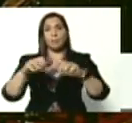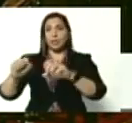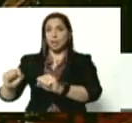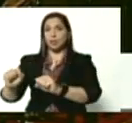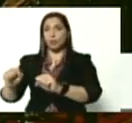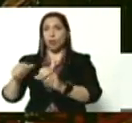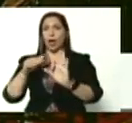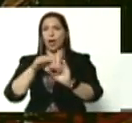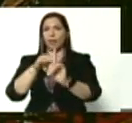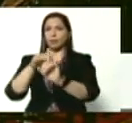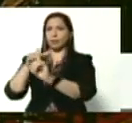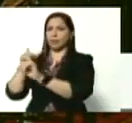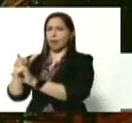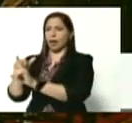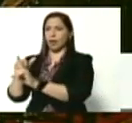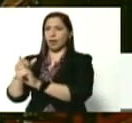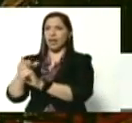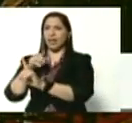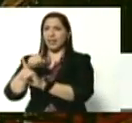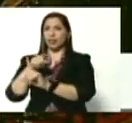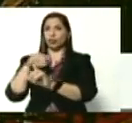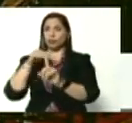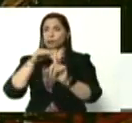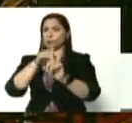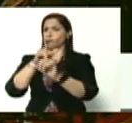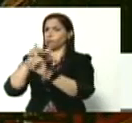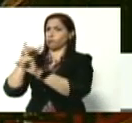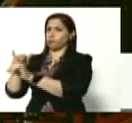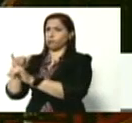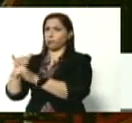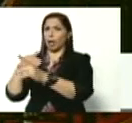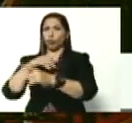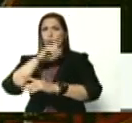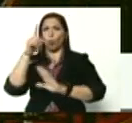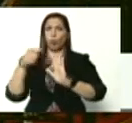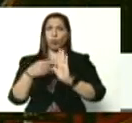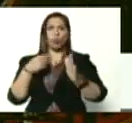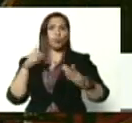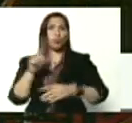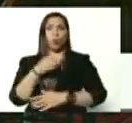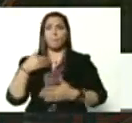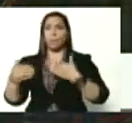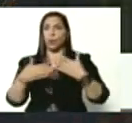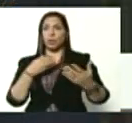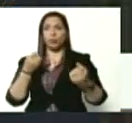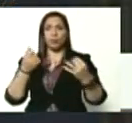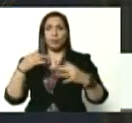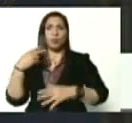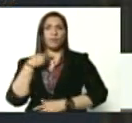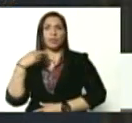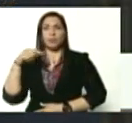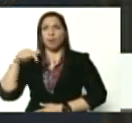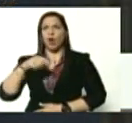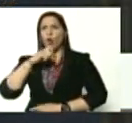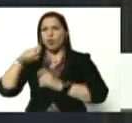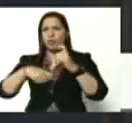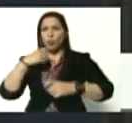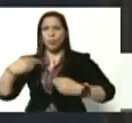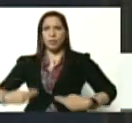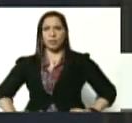lo demás son daños colaterales no les importa el número de víctimas odian la humanidad